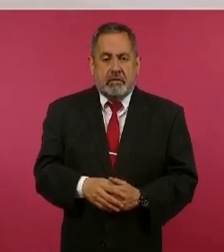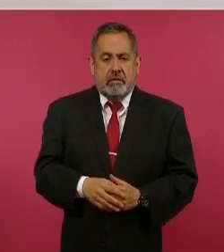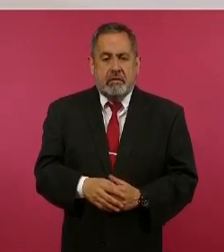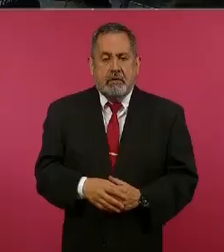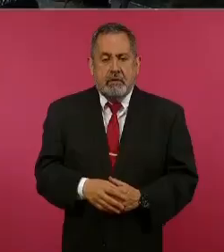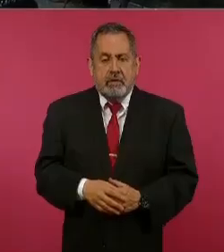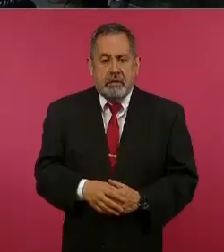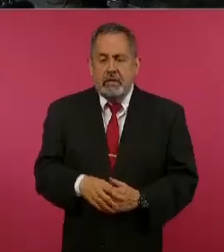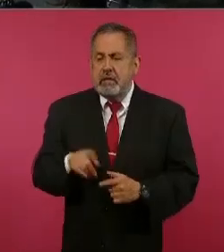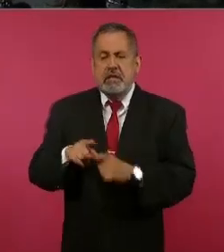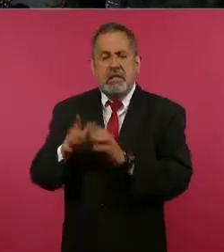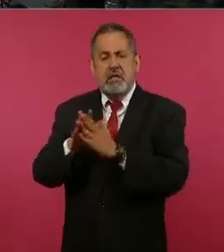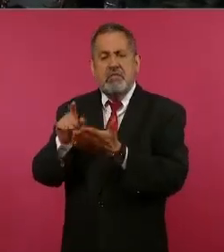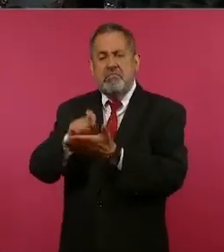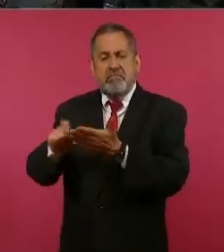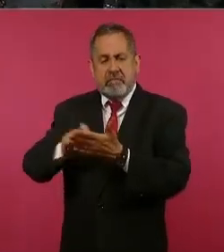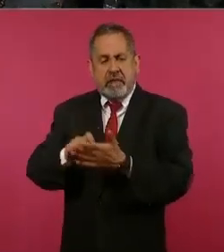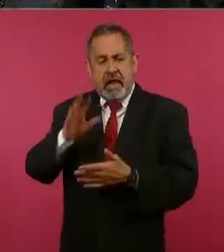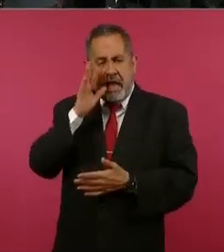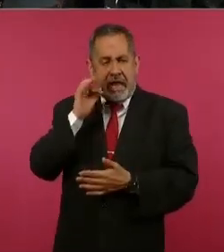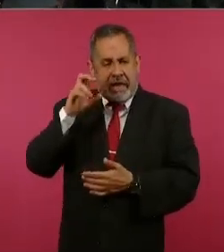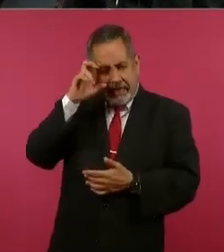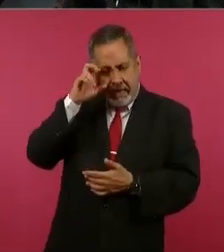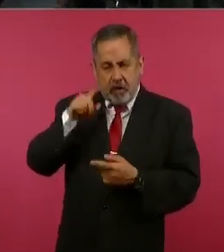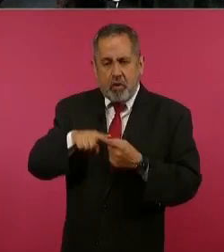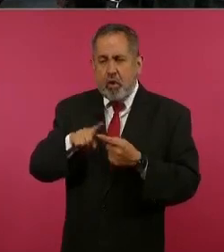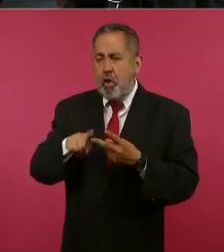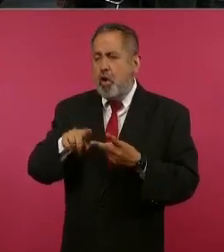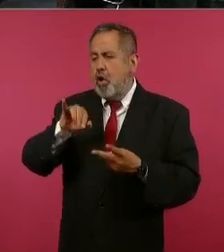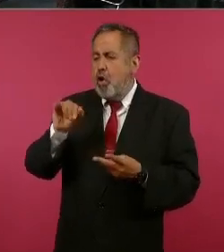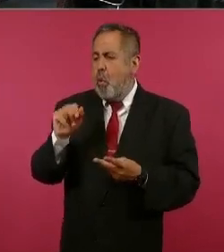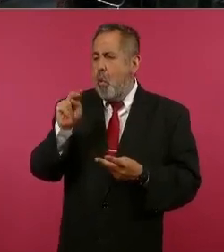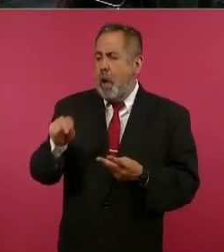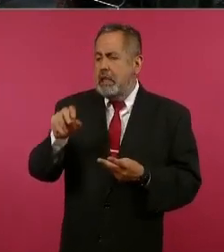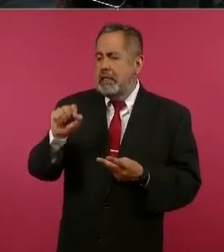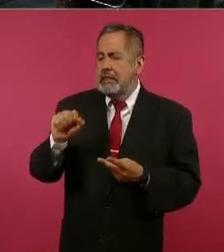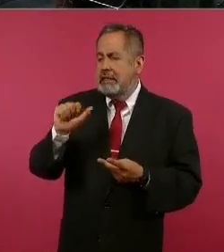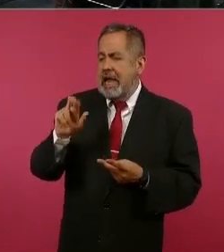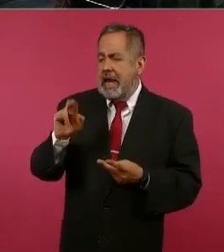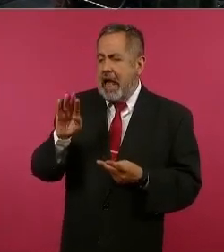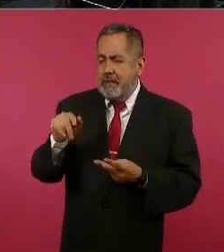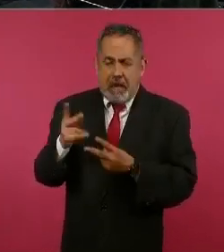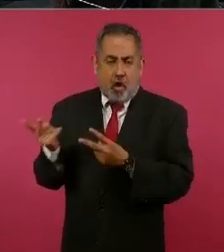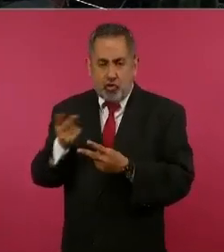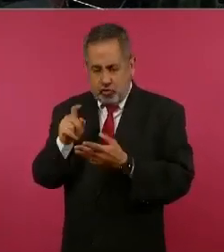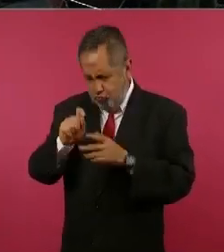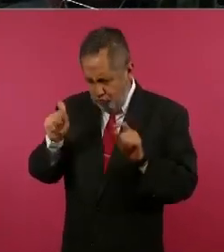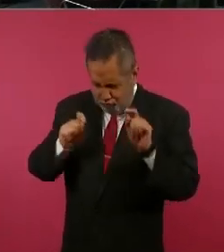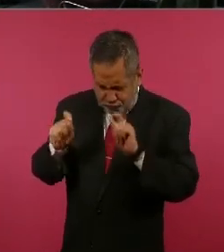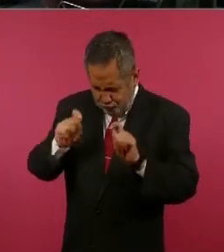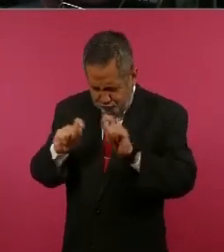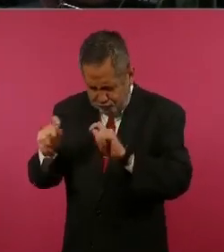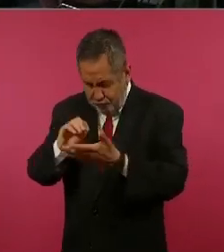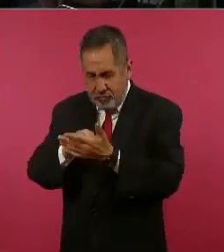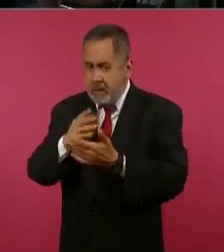lo escribió no solo Ricardo, sino Juan Sarabia, es el mejor plan